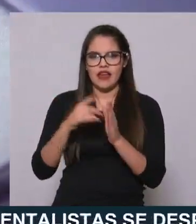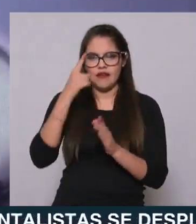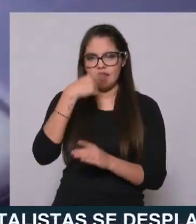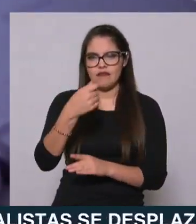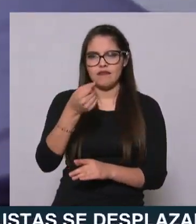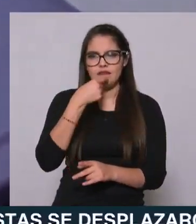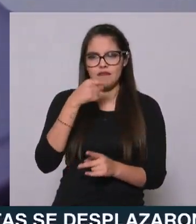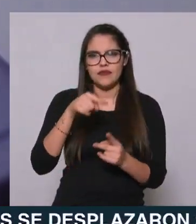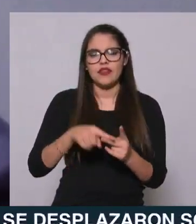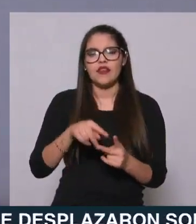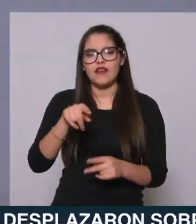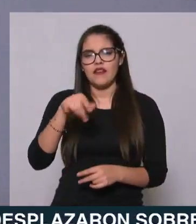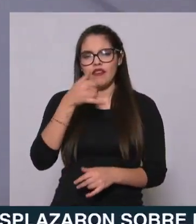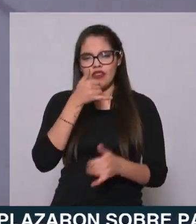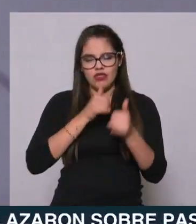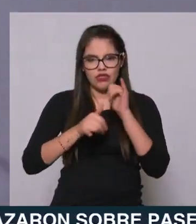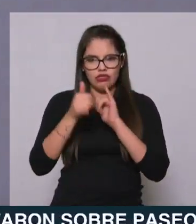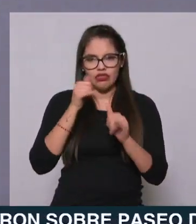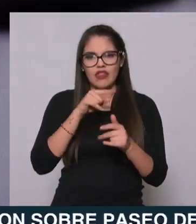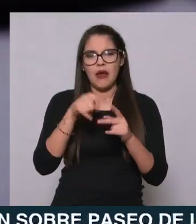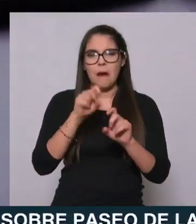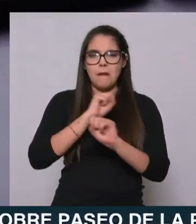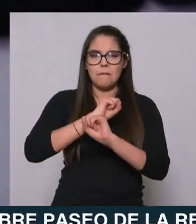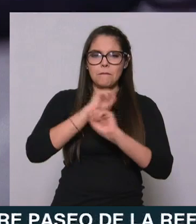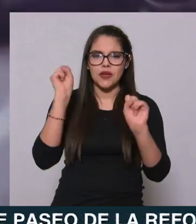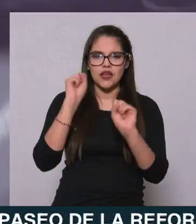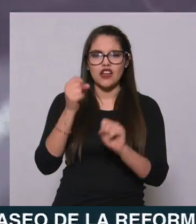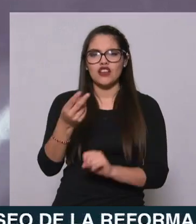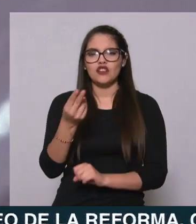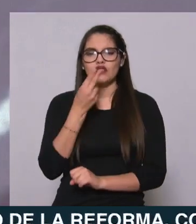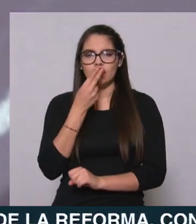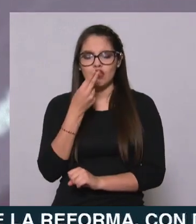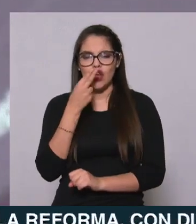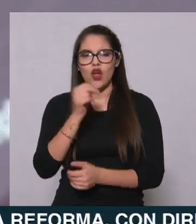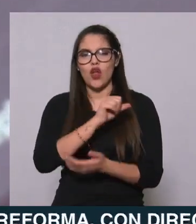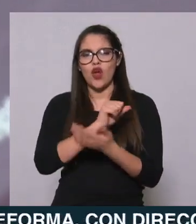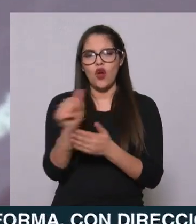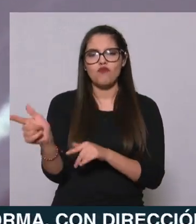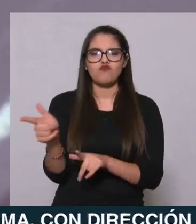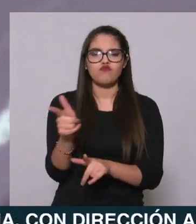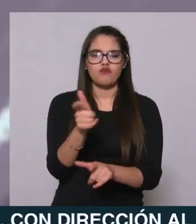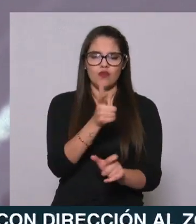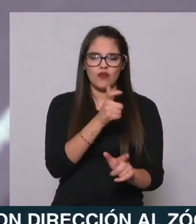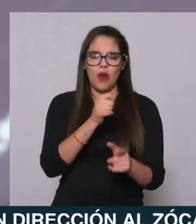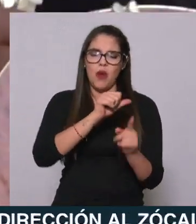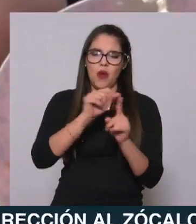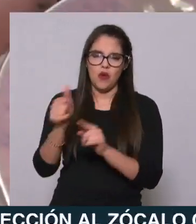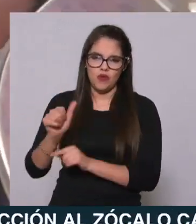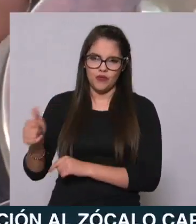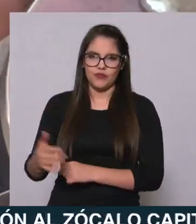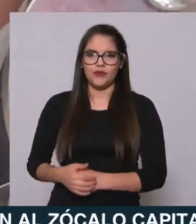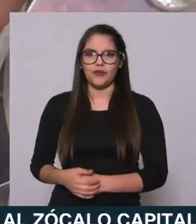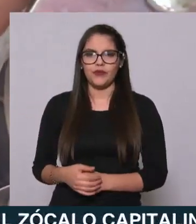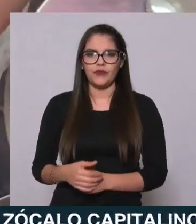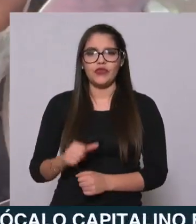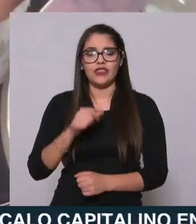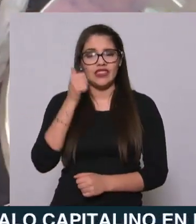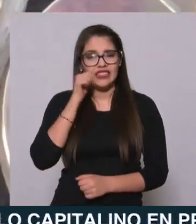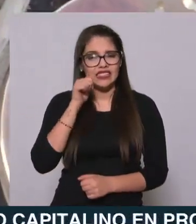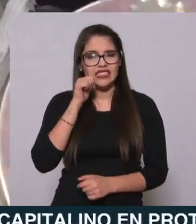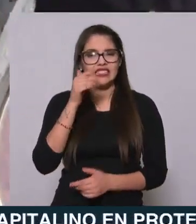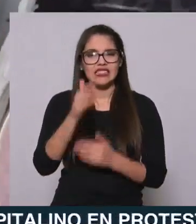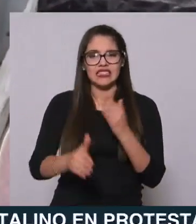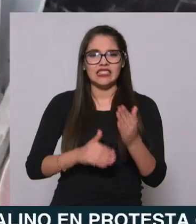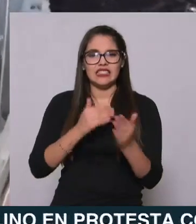medicamentos, bebidas alcohólicas, pirotecnia, cigarros y armas de fuego, entre otros. En cada operativo se cuenta con la participación